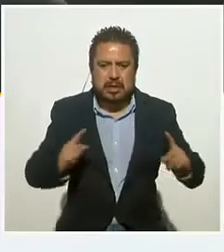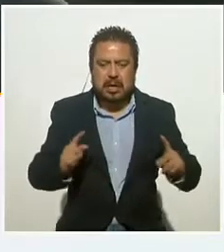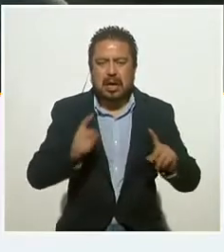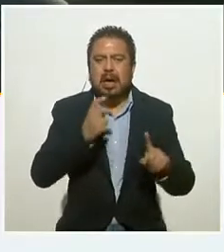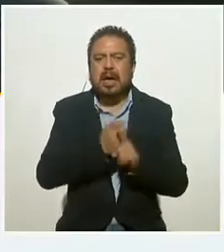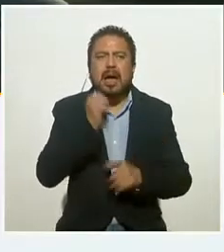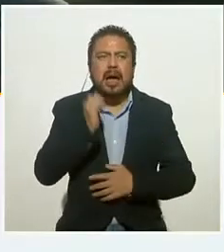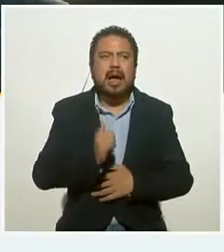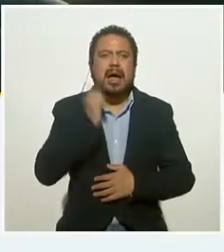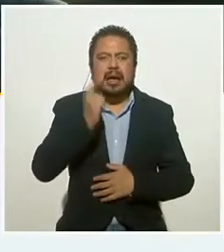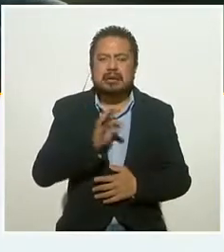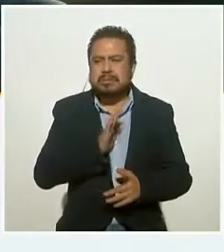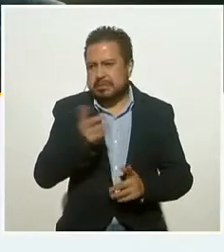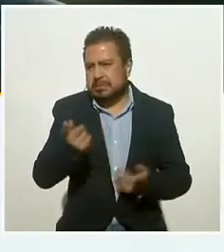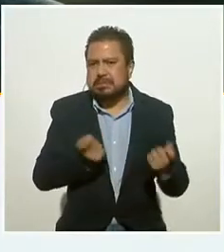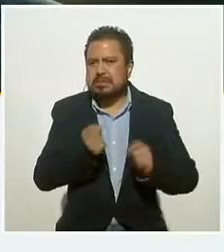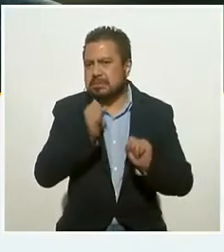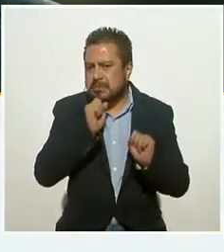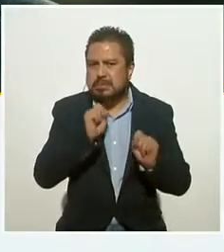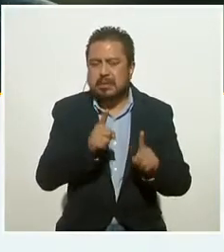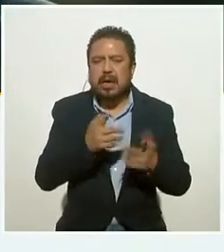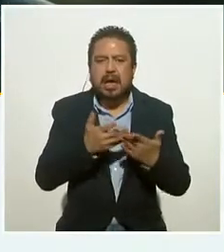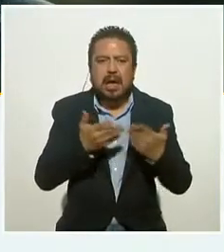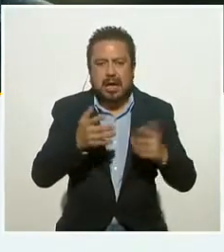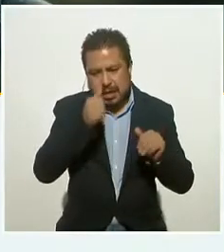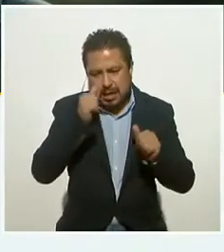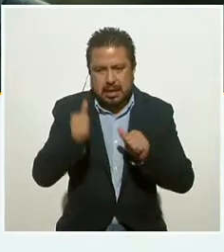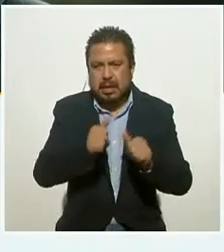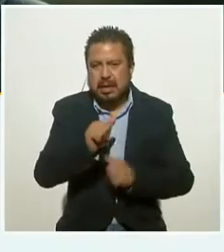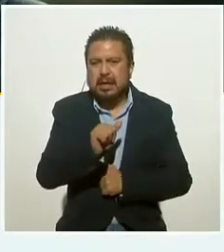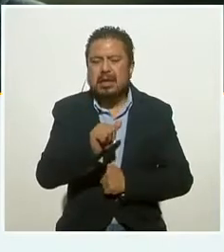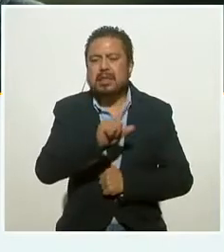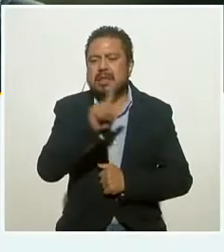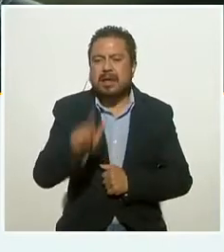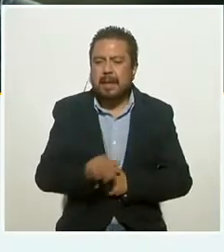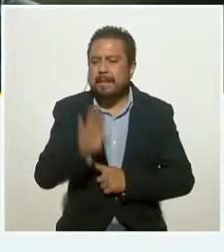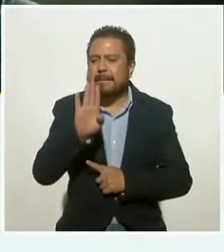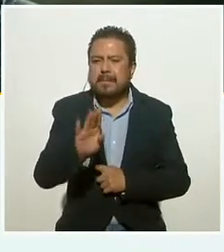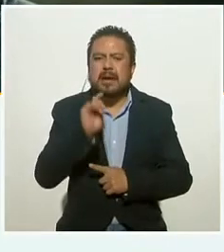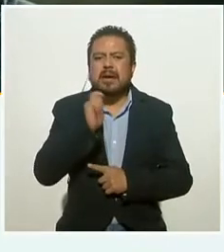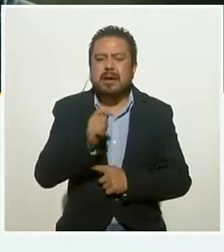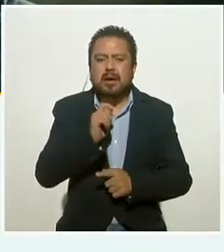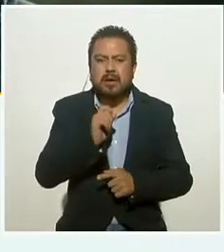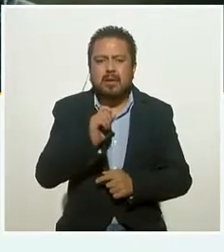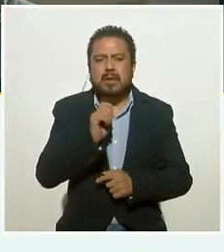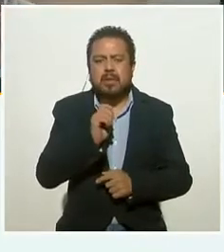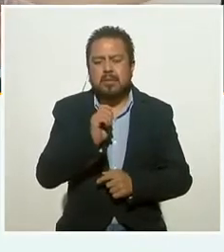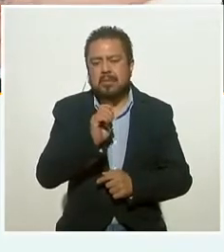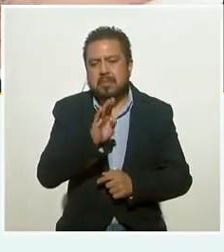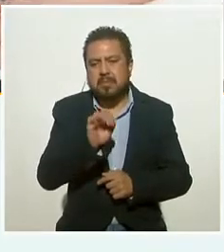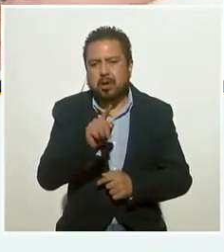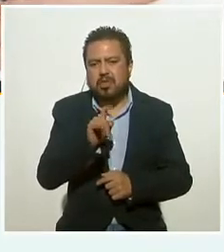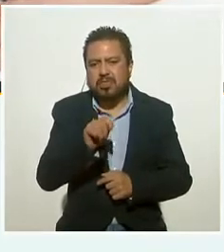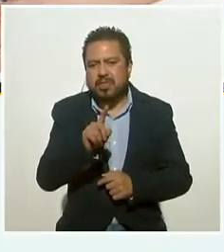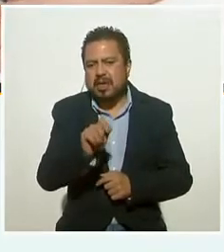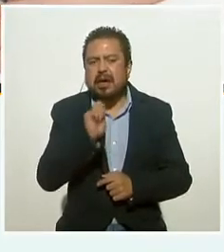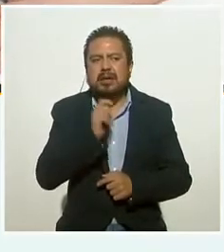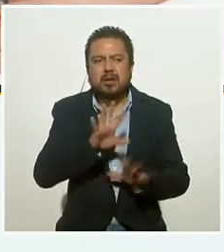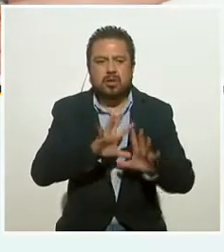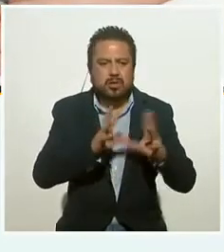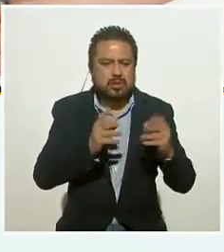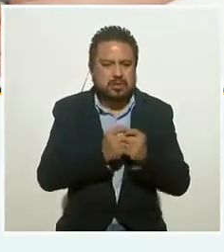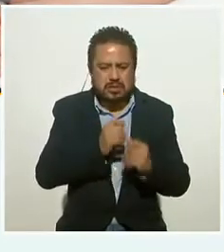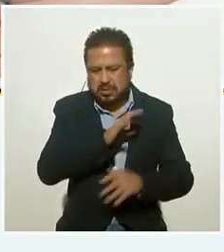algo maleable también. Entonces la A de atención, luego la B que le llamamos de bondad, que agrupa realmente todas